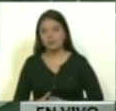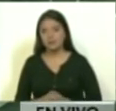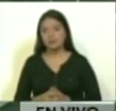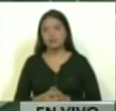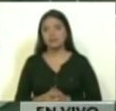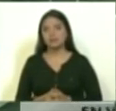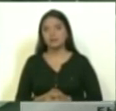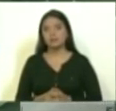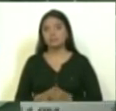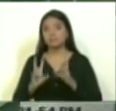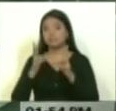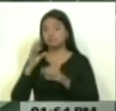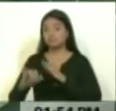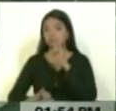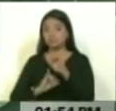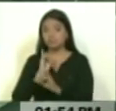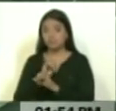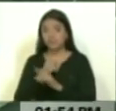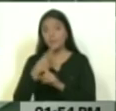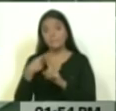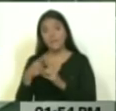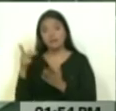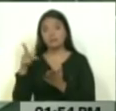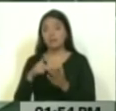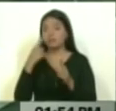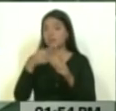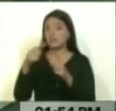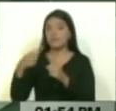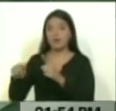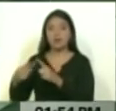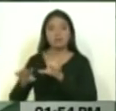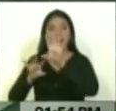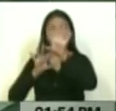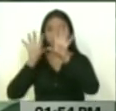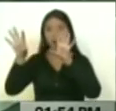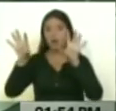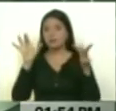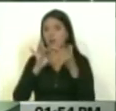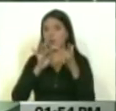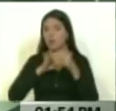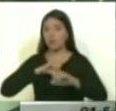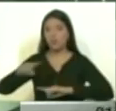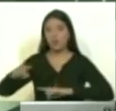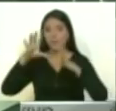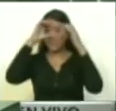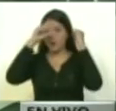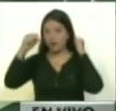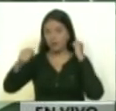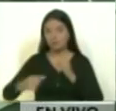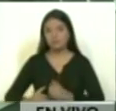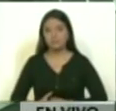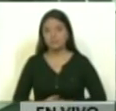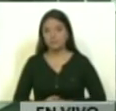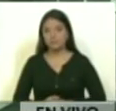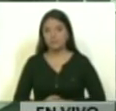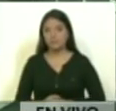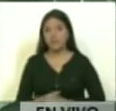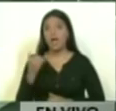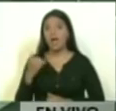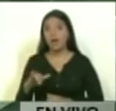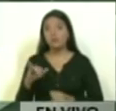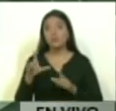operadores internacionales y la presencia de los diferentes países que hemos coordinado a través de las embajadas. Tenemos un